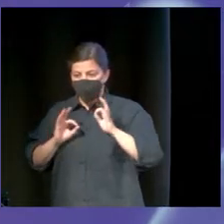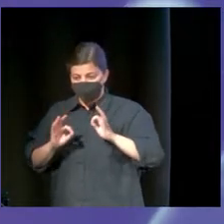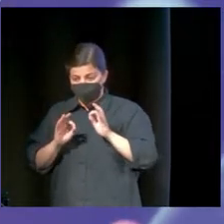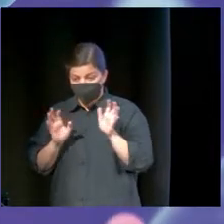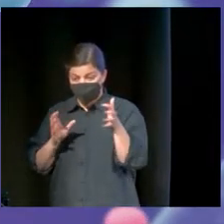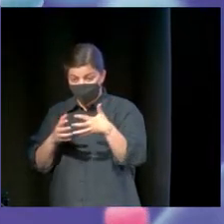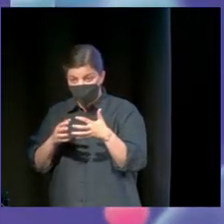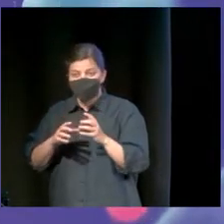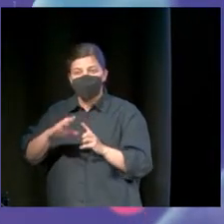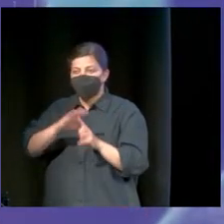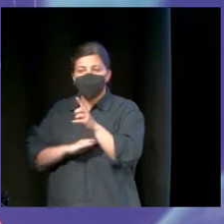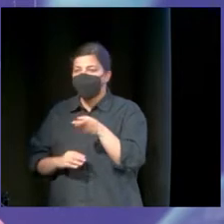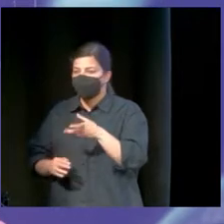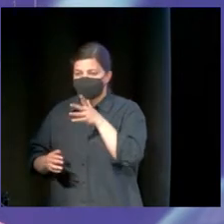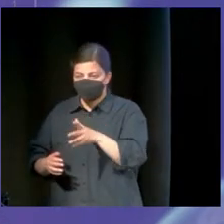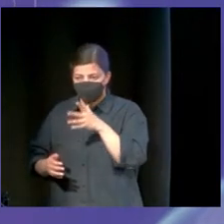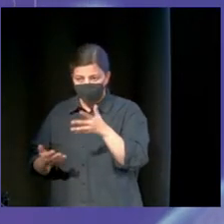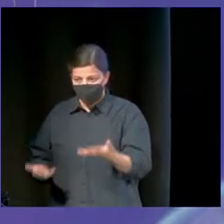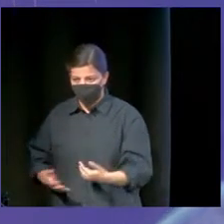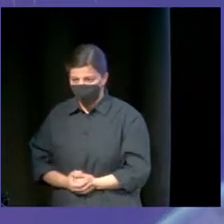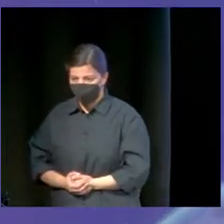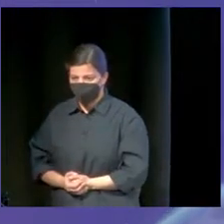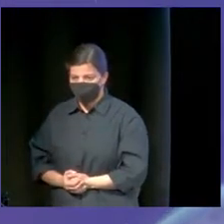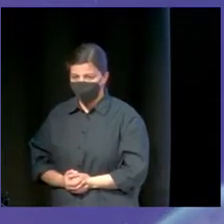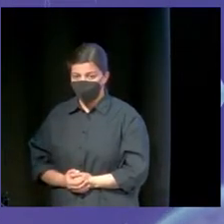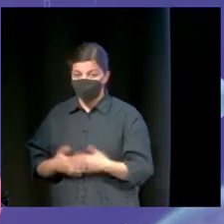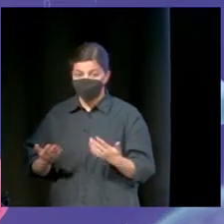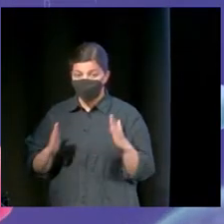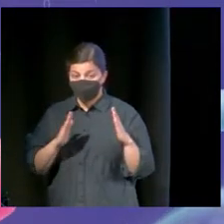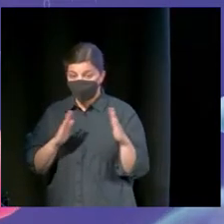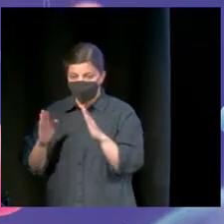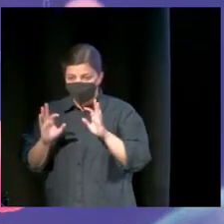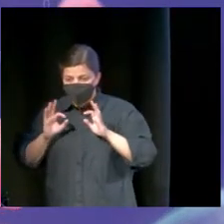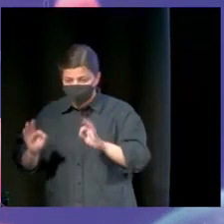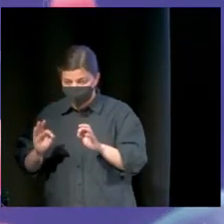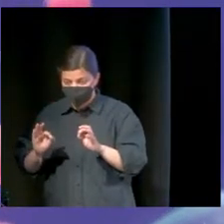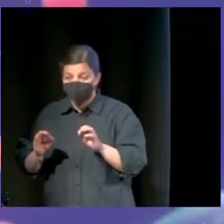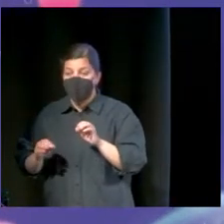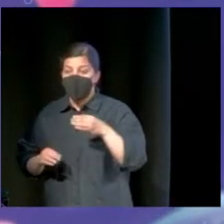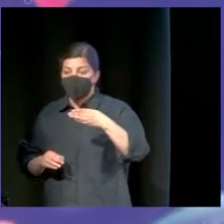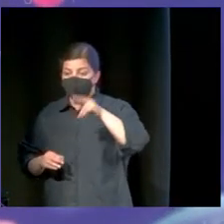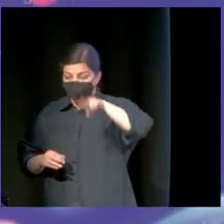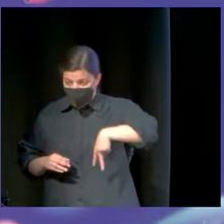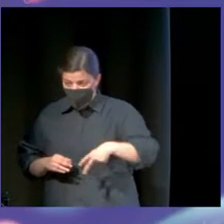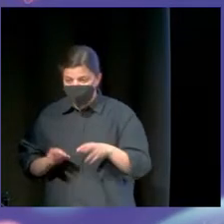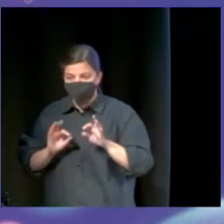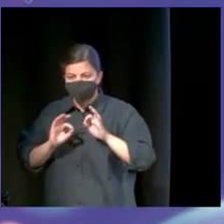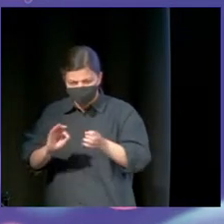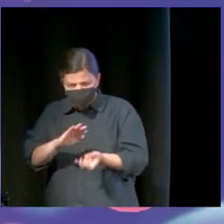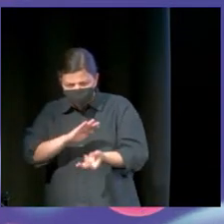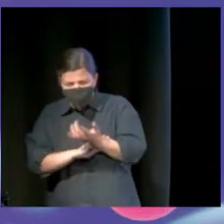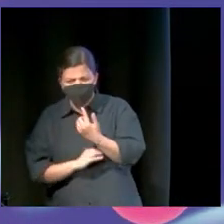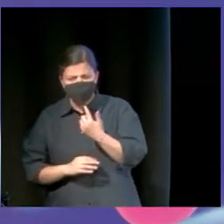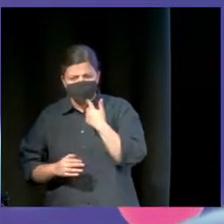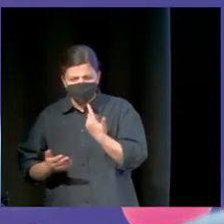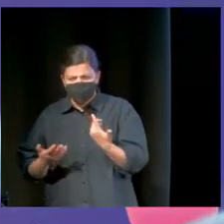internet y llega un momento en el que bueno sobre todo con el nacimiento de bitcoin que llega dicen oye